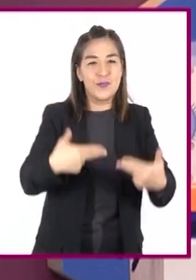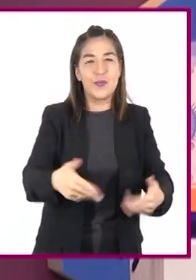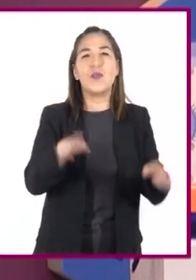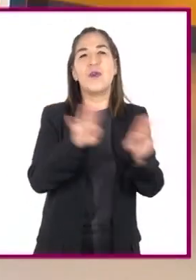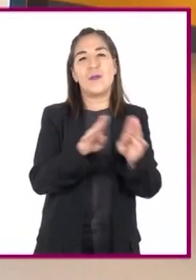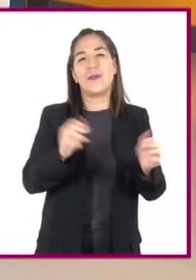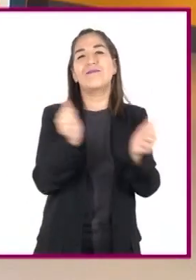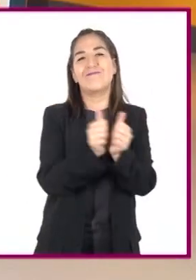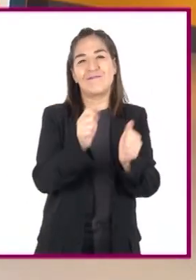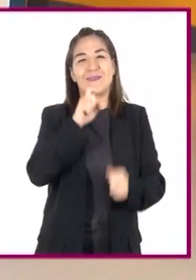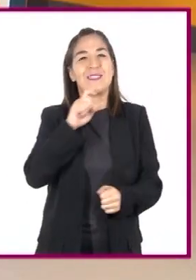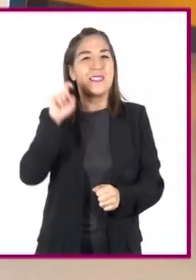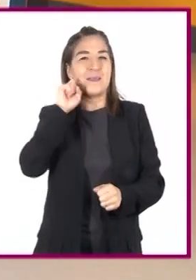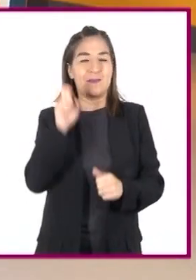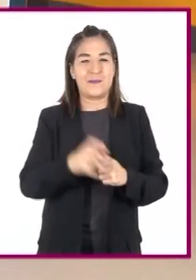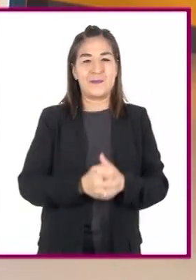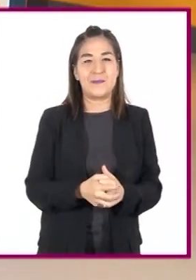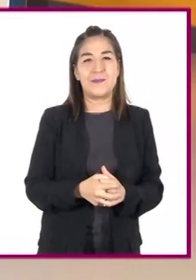reproducción sexual.